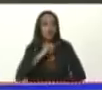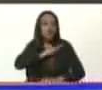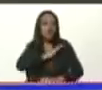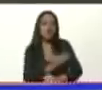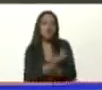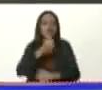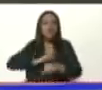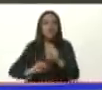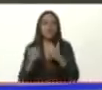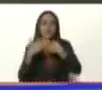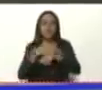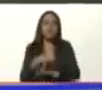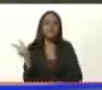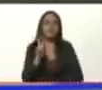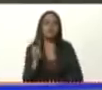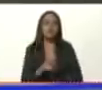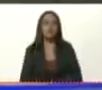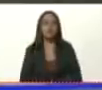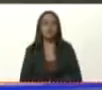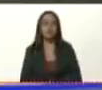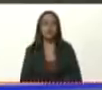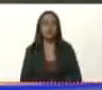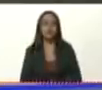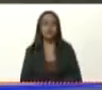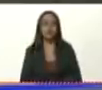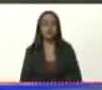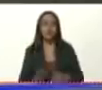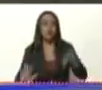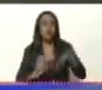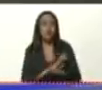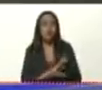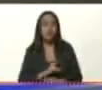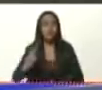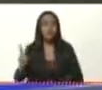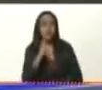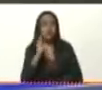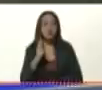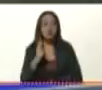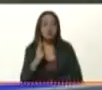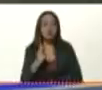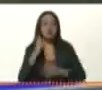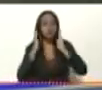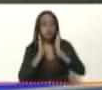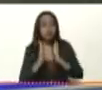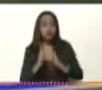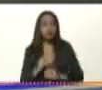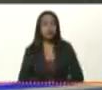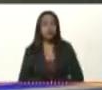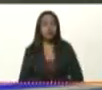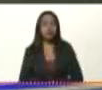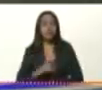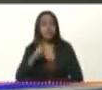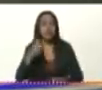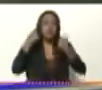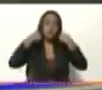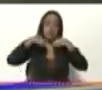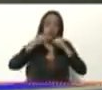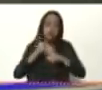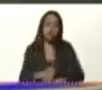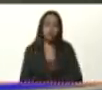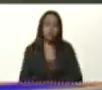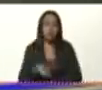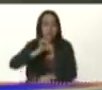defensa integral de la nación. Y en el marco de esta segunda fase, tenemos el ejercicio